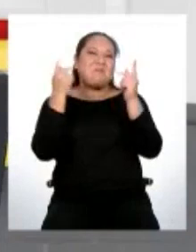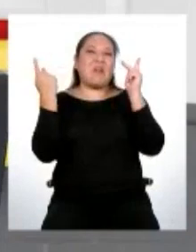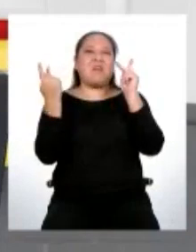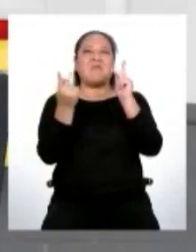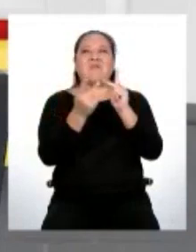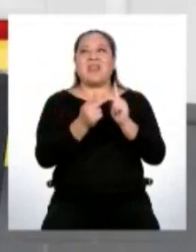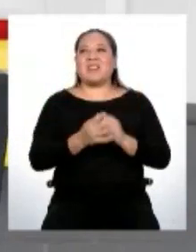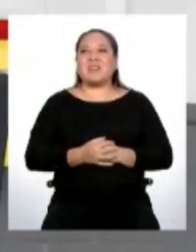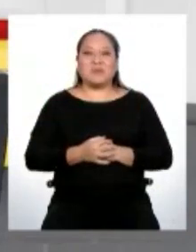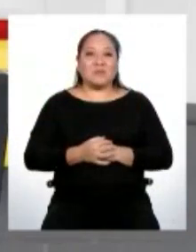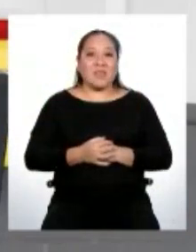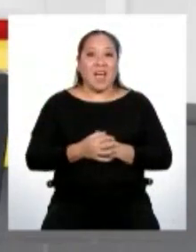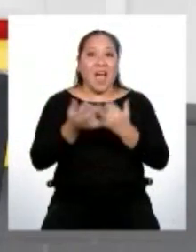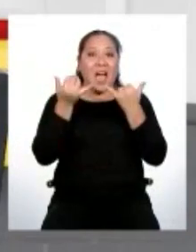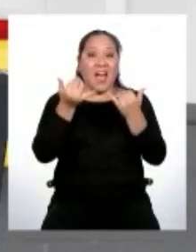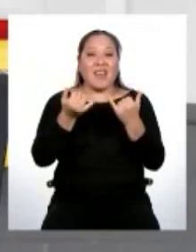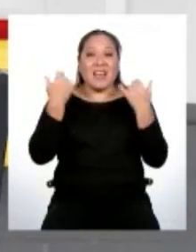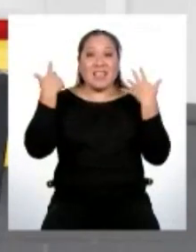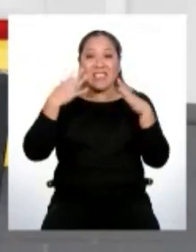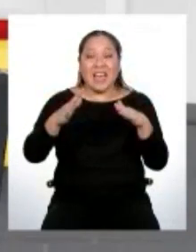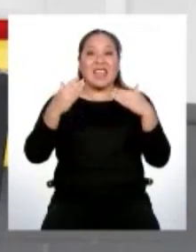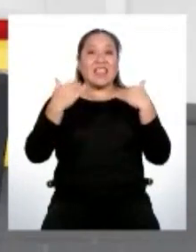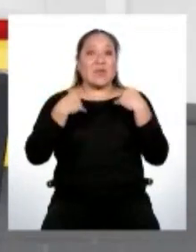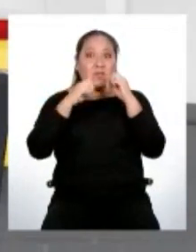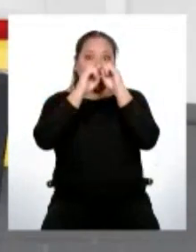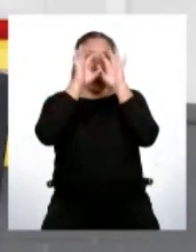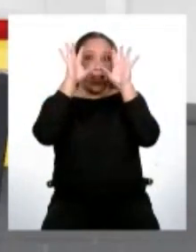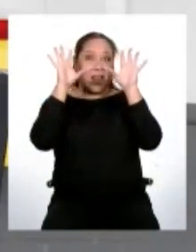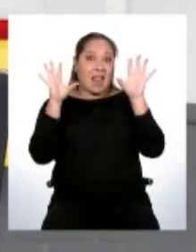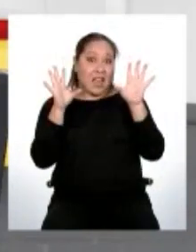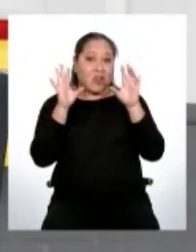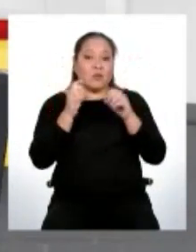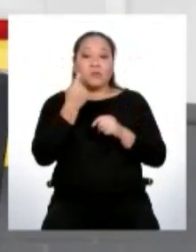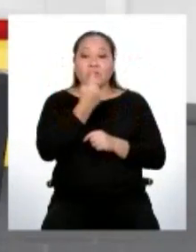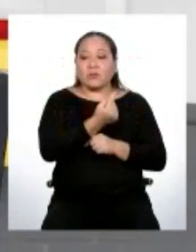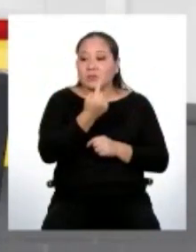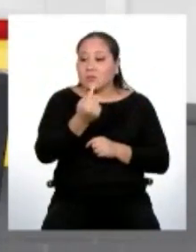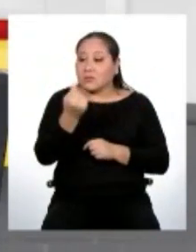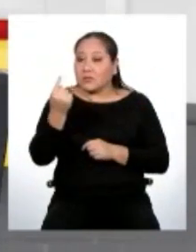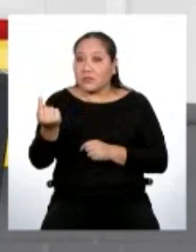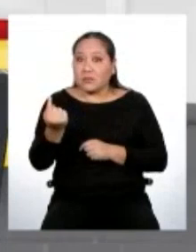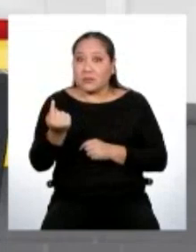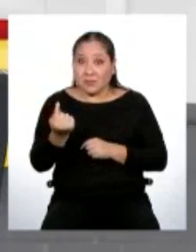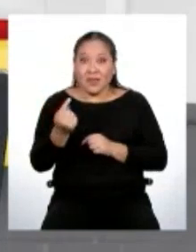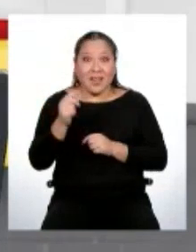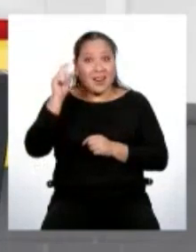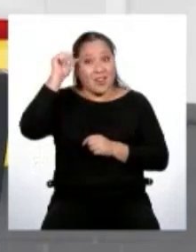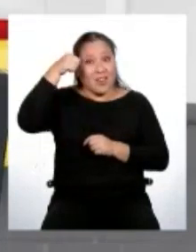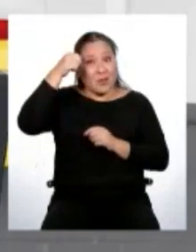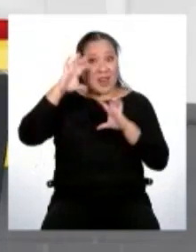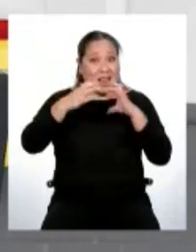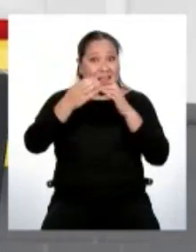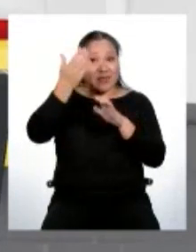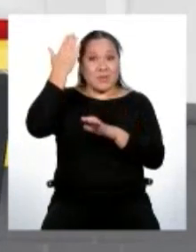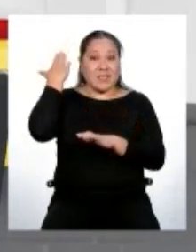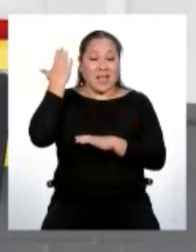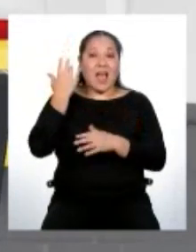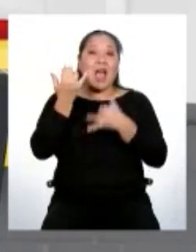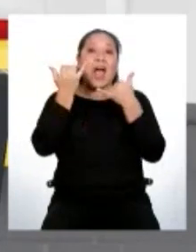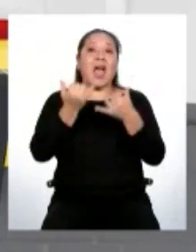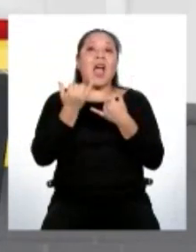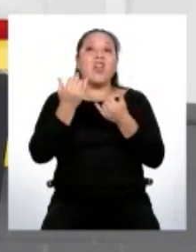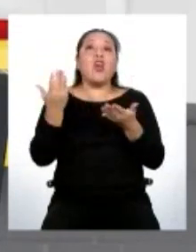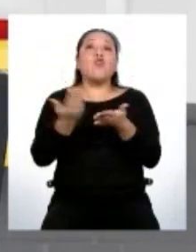Perfecto. ¿Qué les parece si ahora que ya tenemos claros los puntos importantes de la actividad pasada, comenzamos a tocar